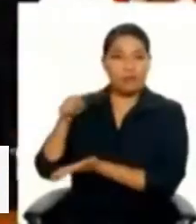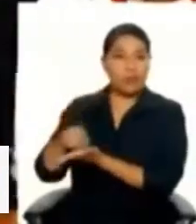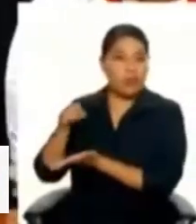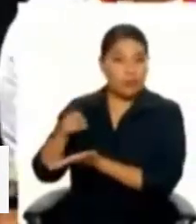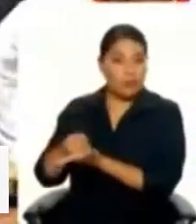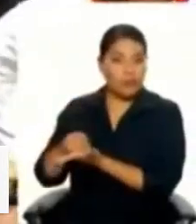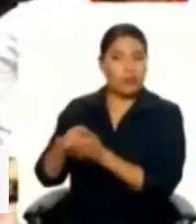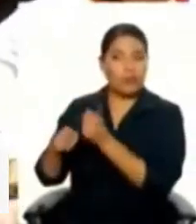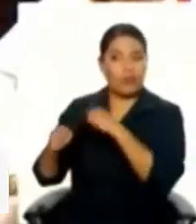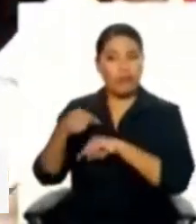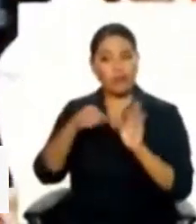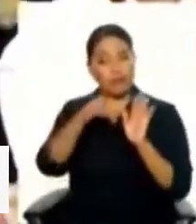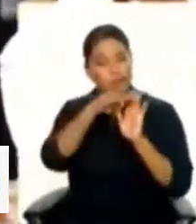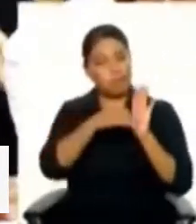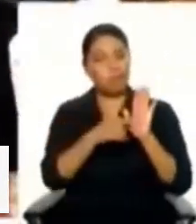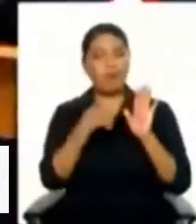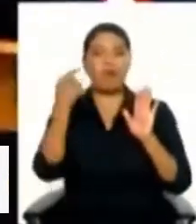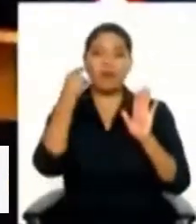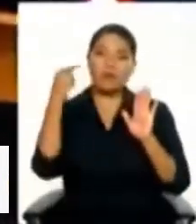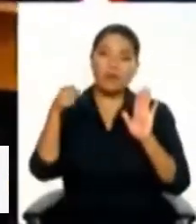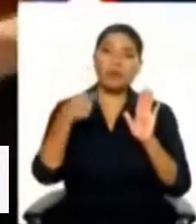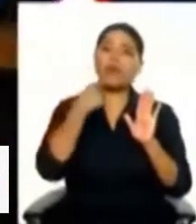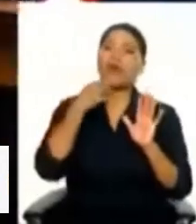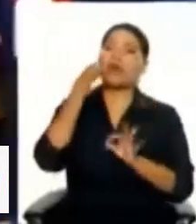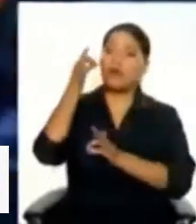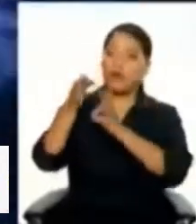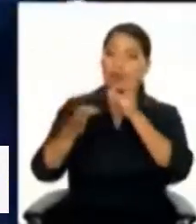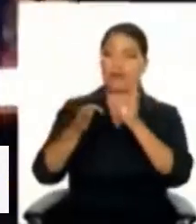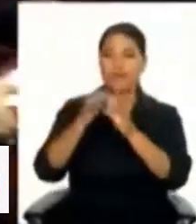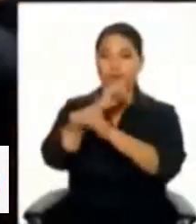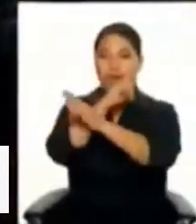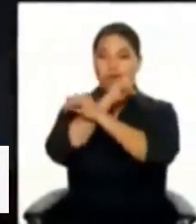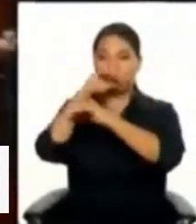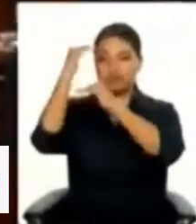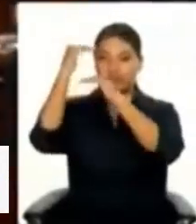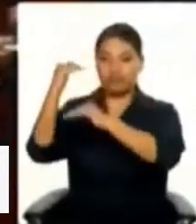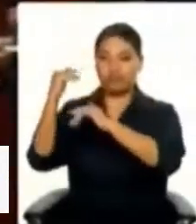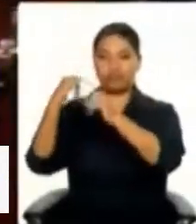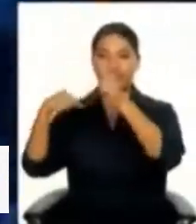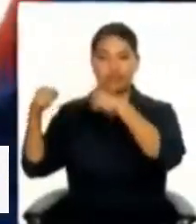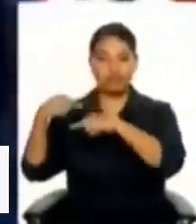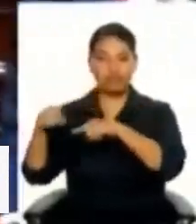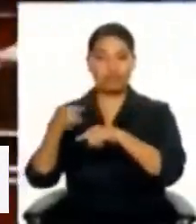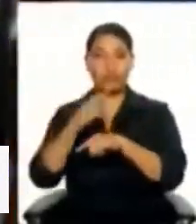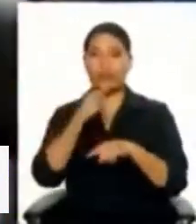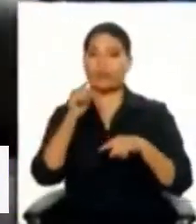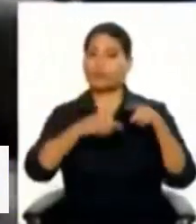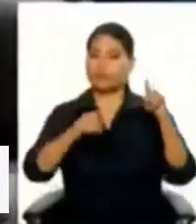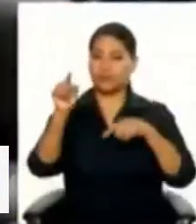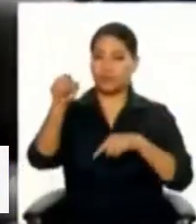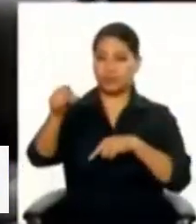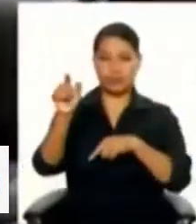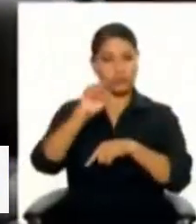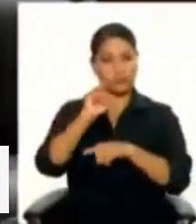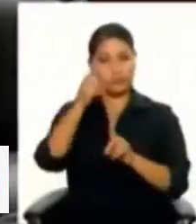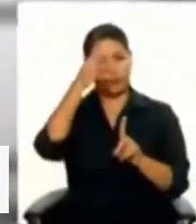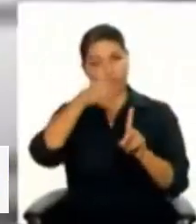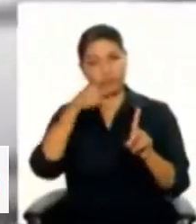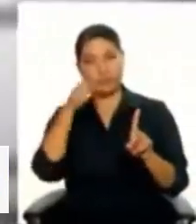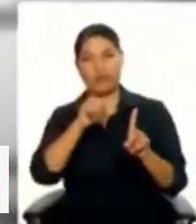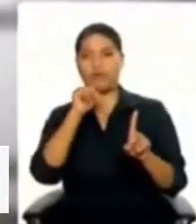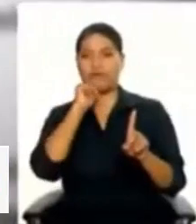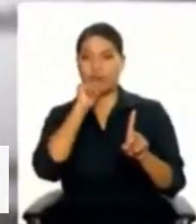del Congreso, Soto Reyes respondió a esta nueva denuncia, pero ante las críticas por el uso de los canales de comunicación del